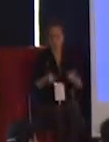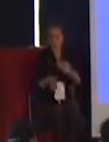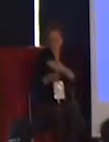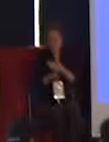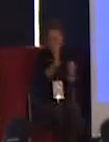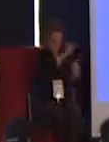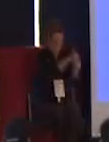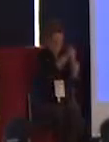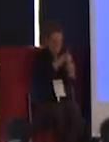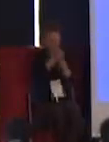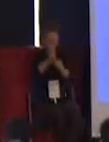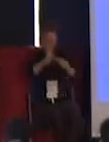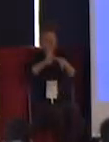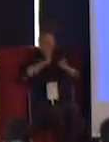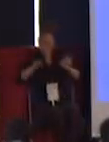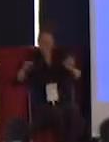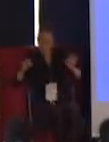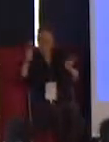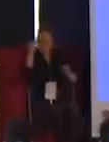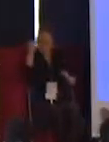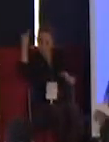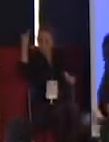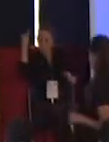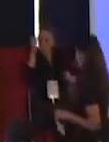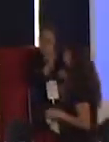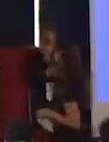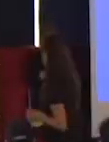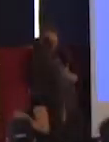Entonces vamos adelantando el trabajo. Ya.